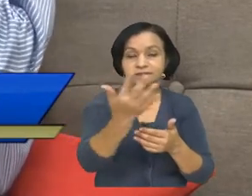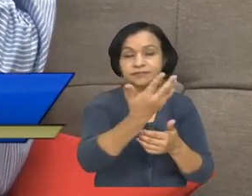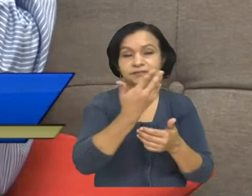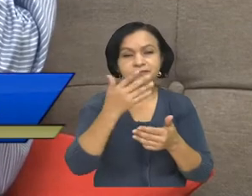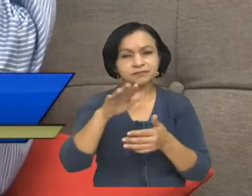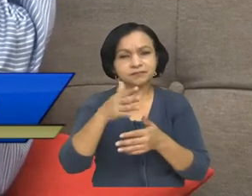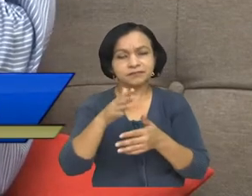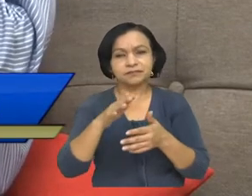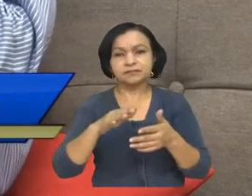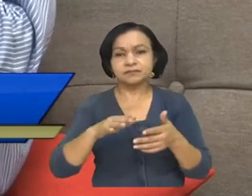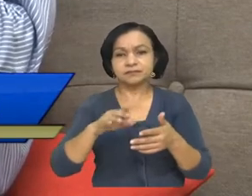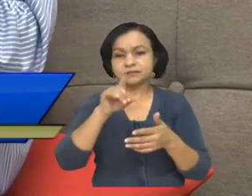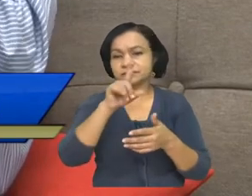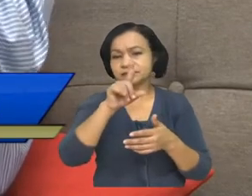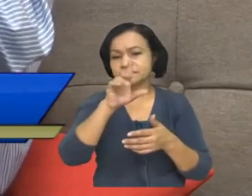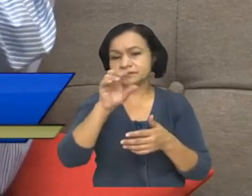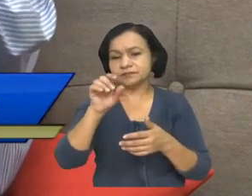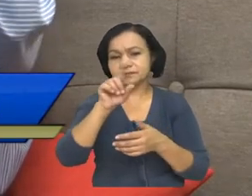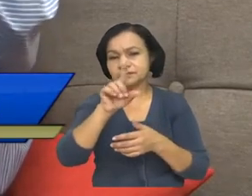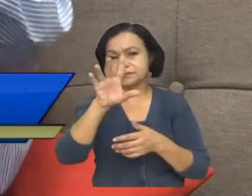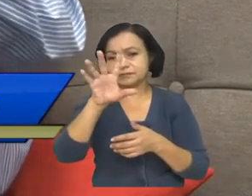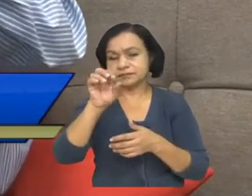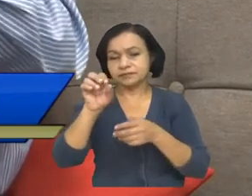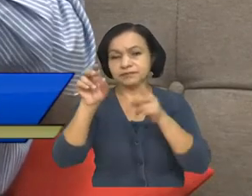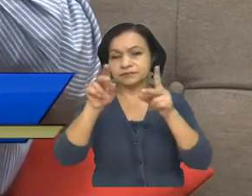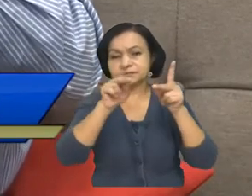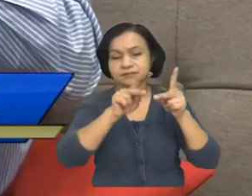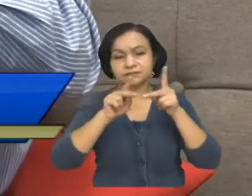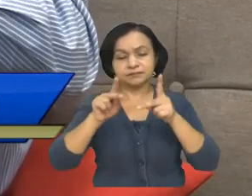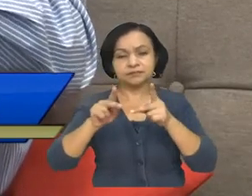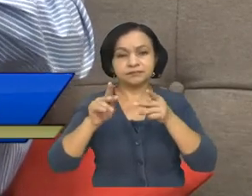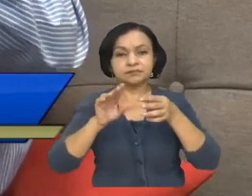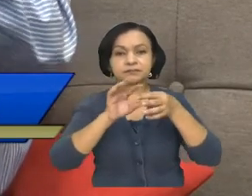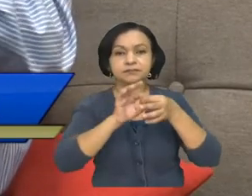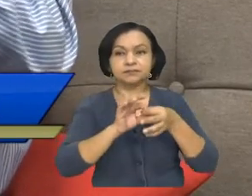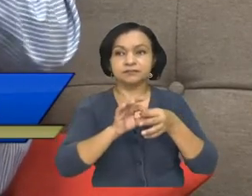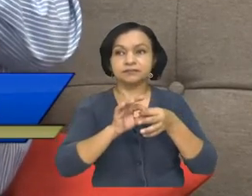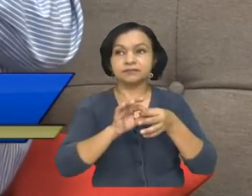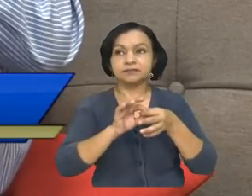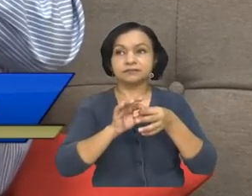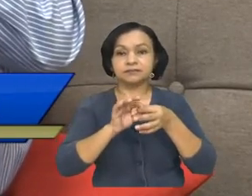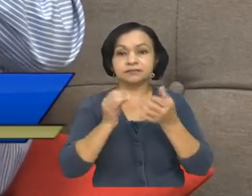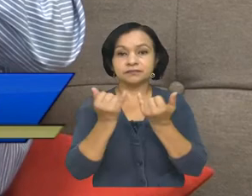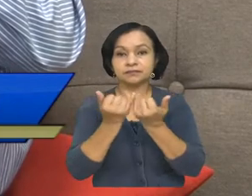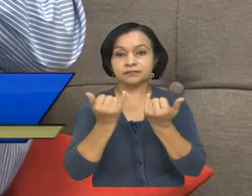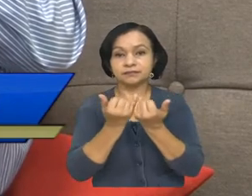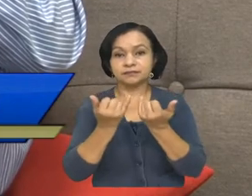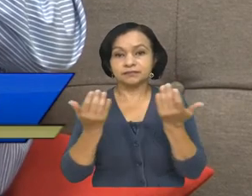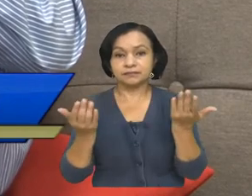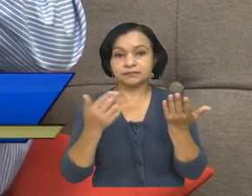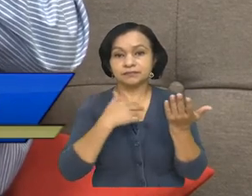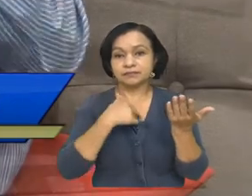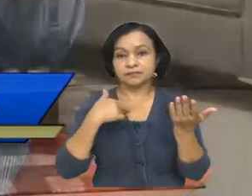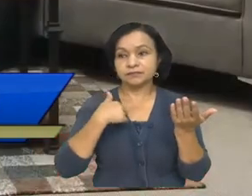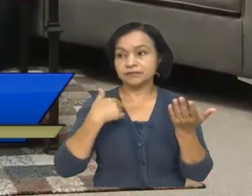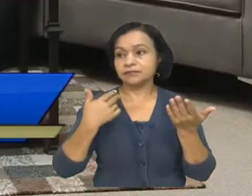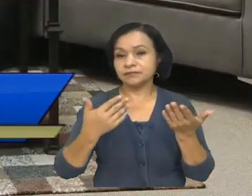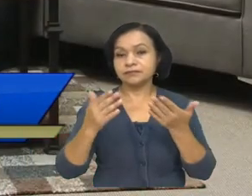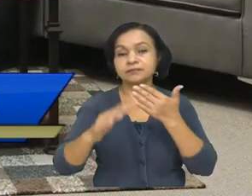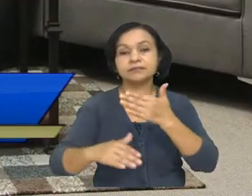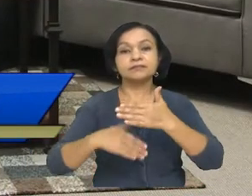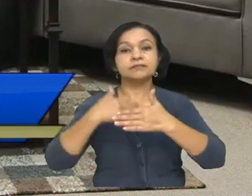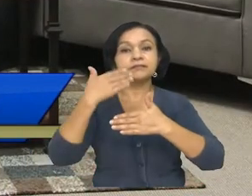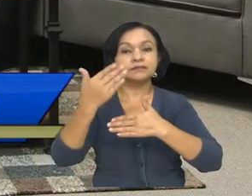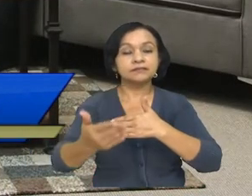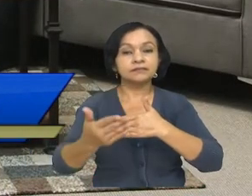unos 100, 150 compañeros que estuvimos ahí. Y ya después nos